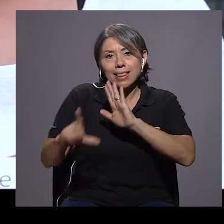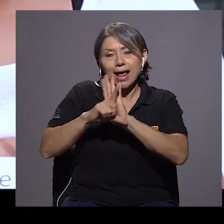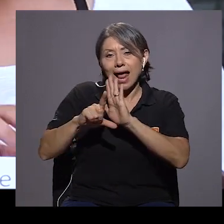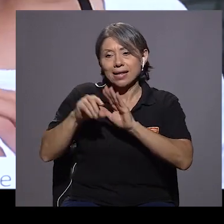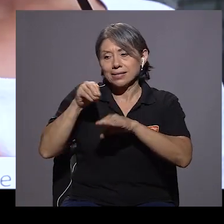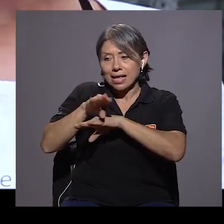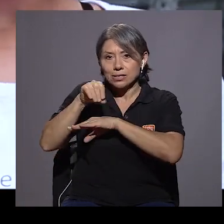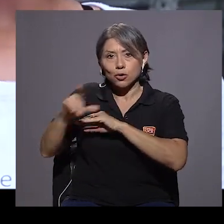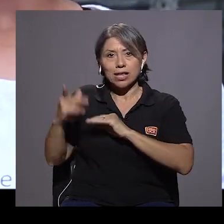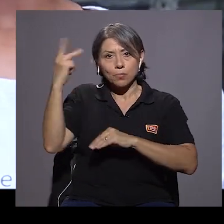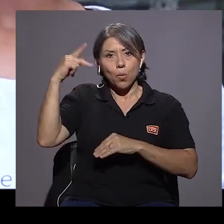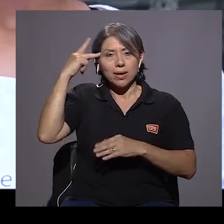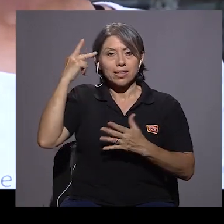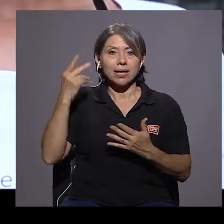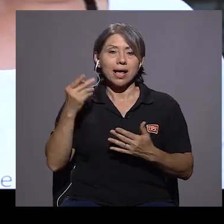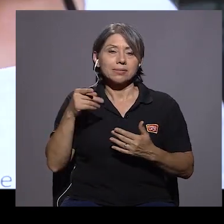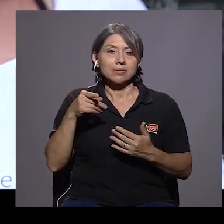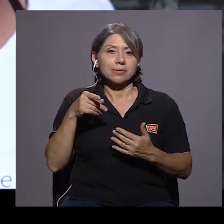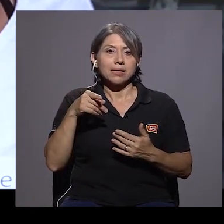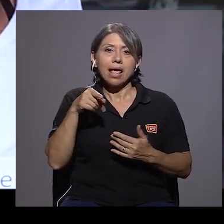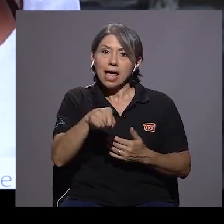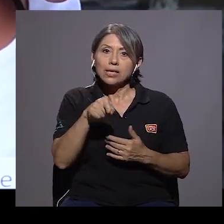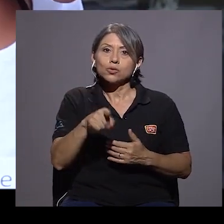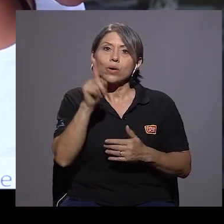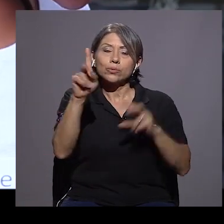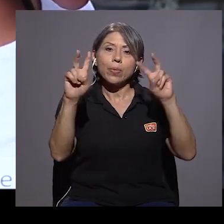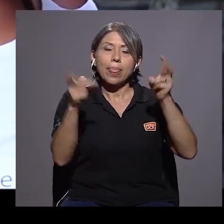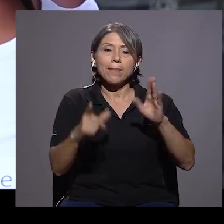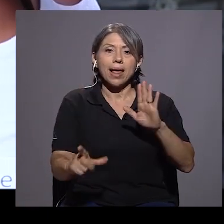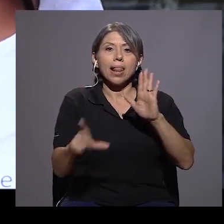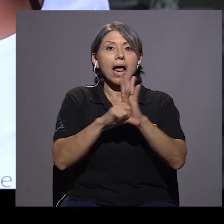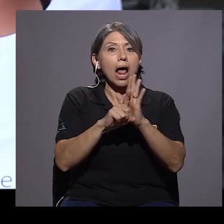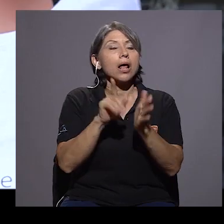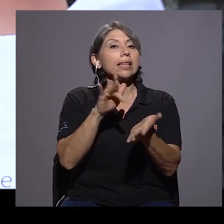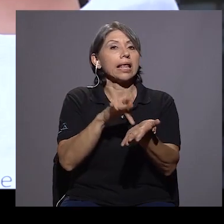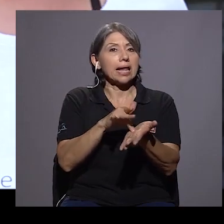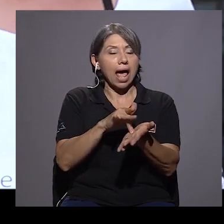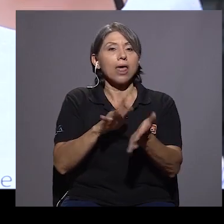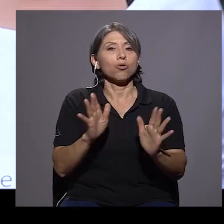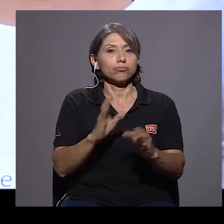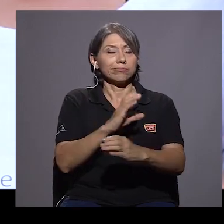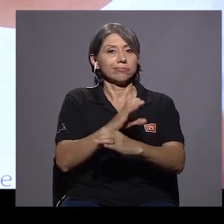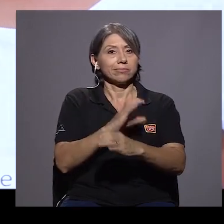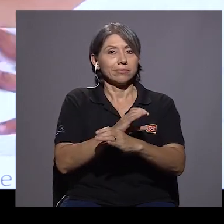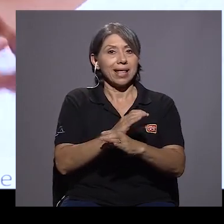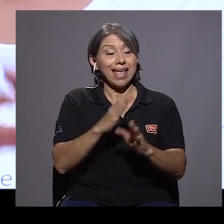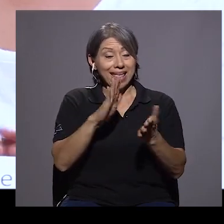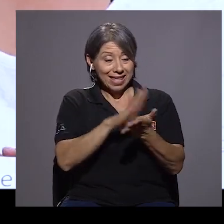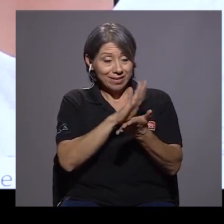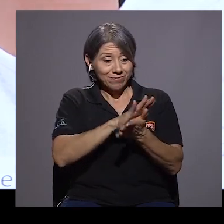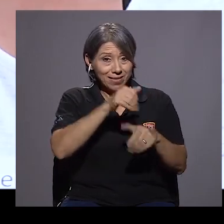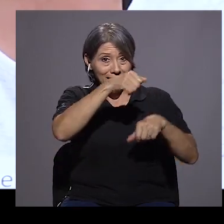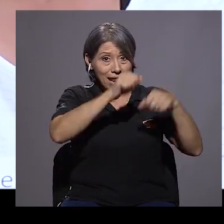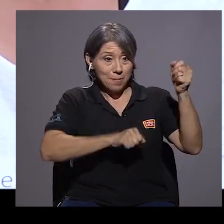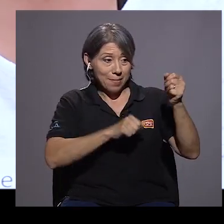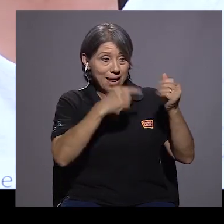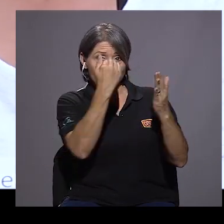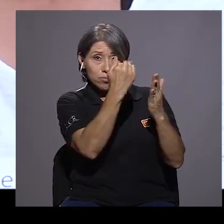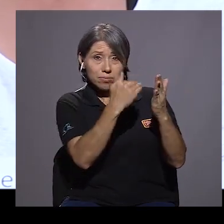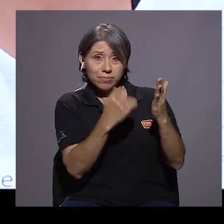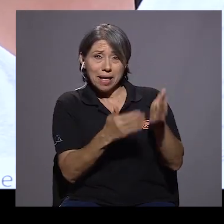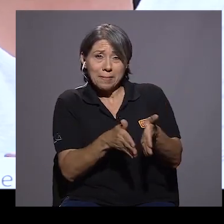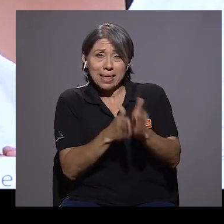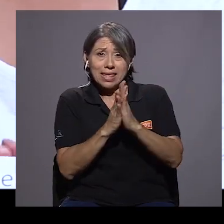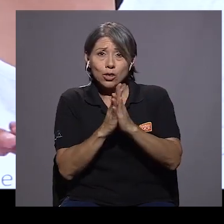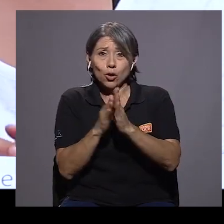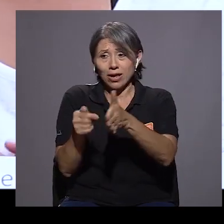legales y políticas, ¿verdad? Es un asunto jurídico delicado. Y el pliego